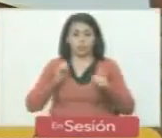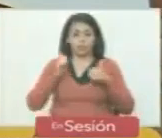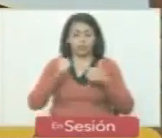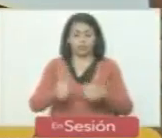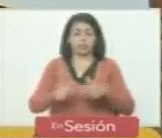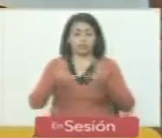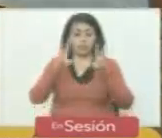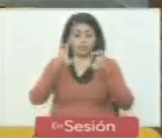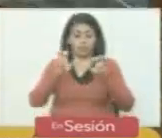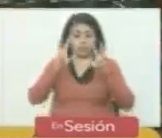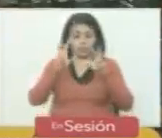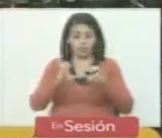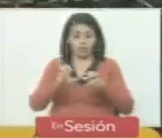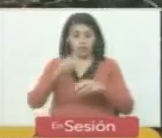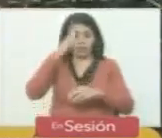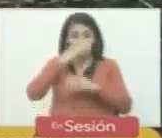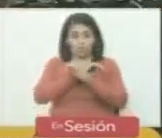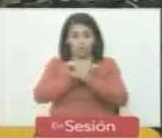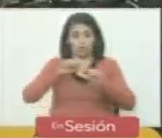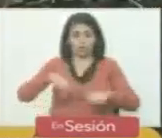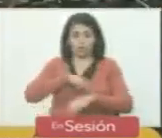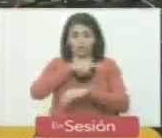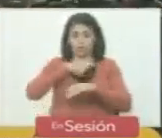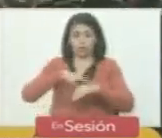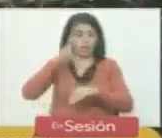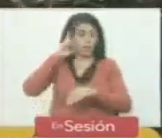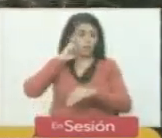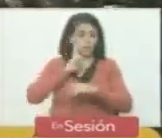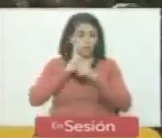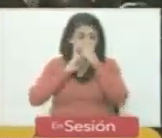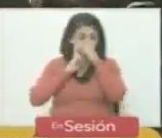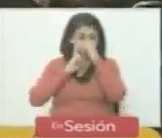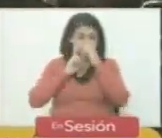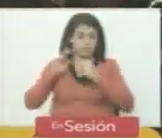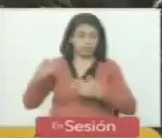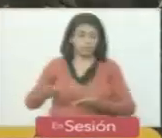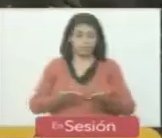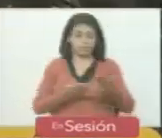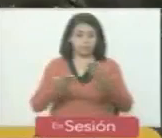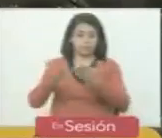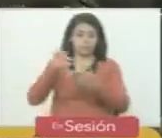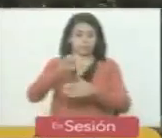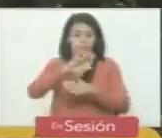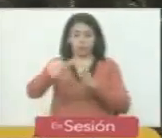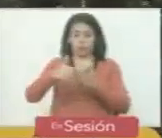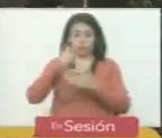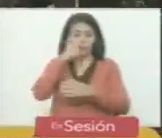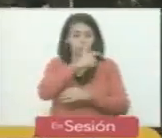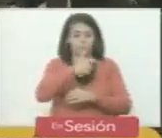la nueva Guardia Nacional Bolivariana al servicio del pueblo bolivariano.